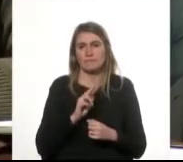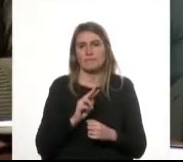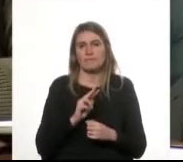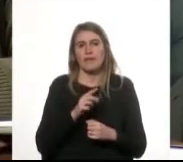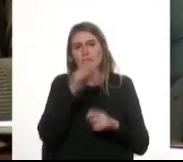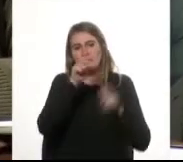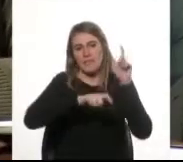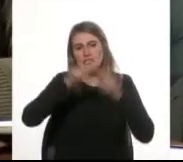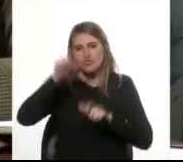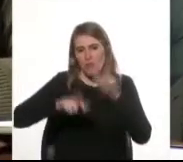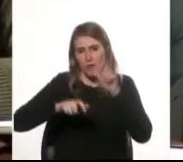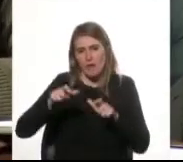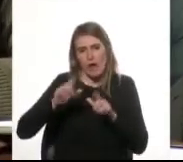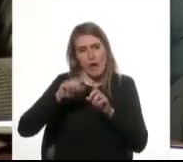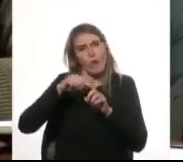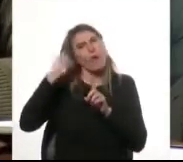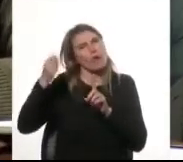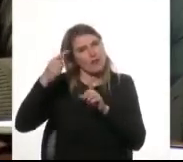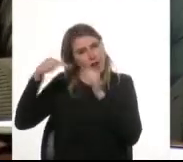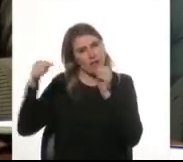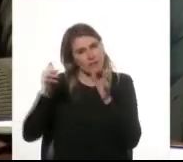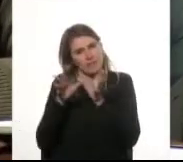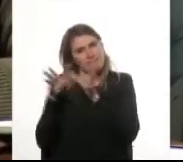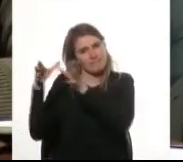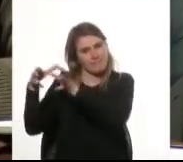De gente que estaba en otra cosa,